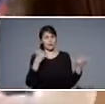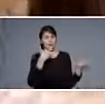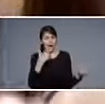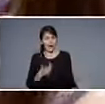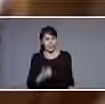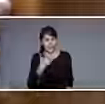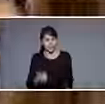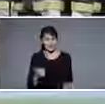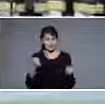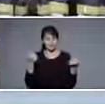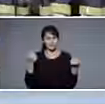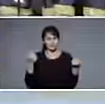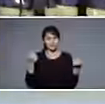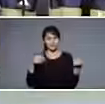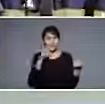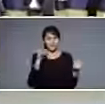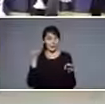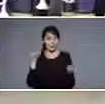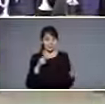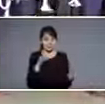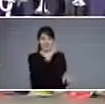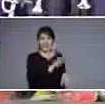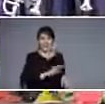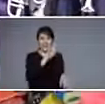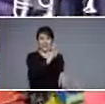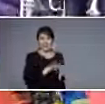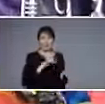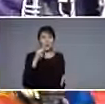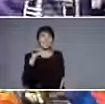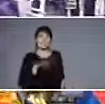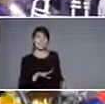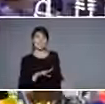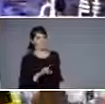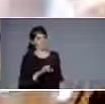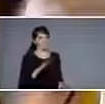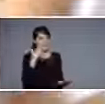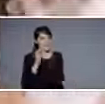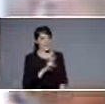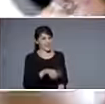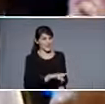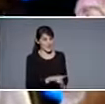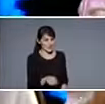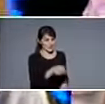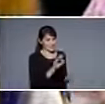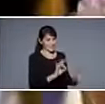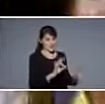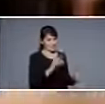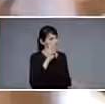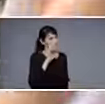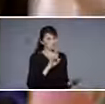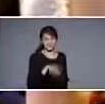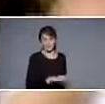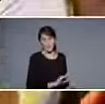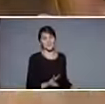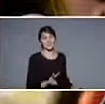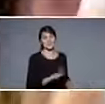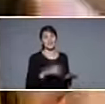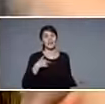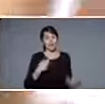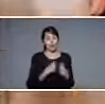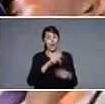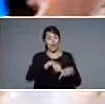Hay algo más, porque aquí en Canarias no es como la pinta, no es lo que ves. Si con mi